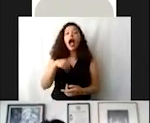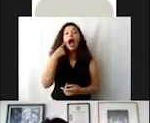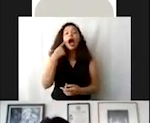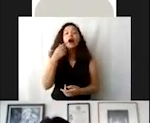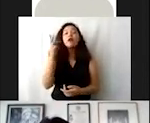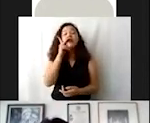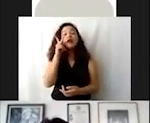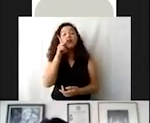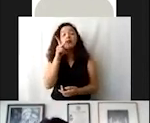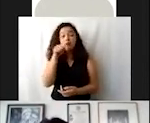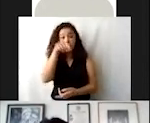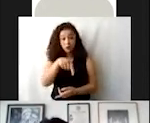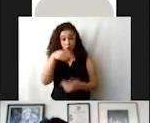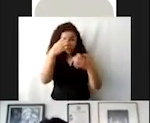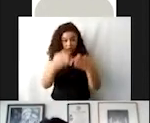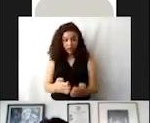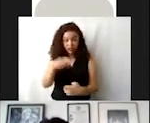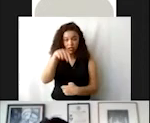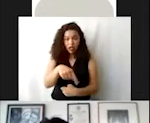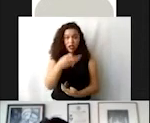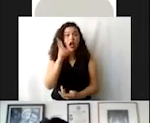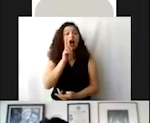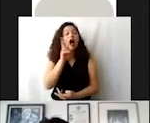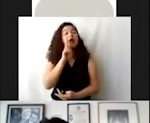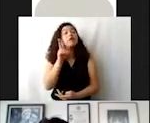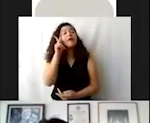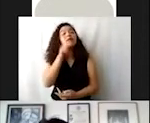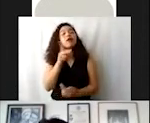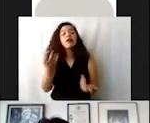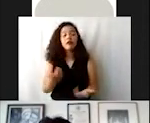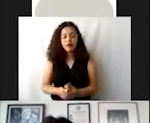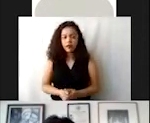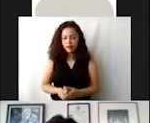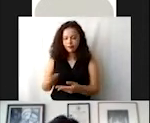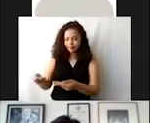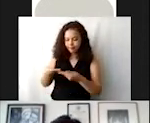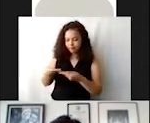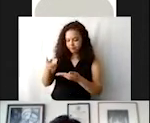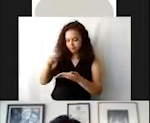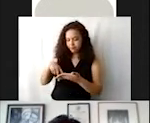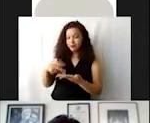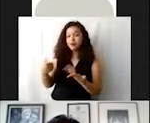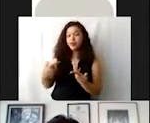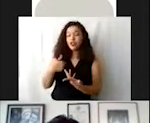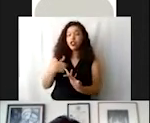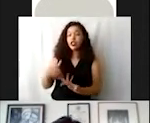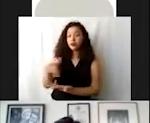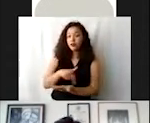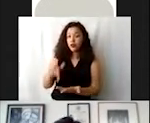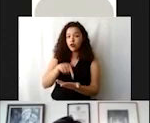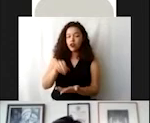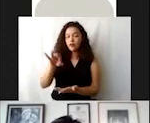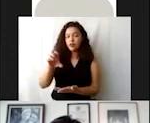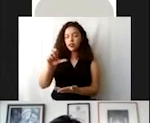estás domiciliado. ¿Sí? Entonces, tengo que tener en mi domicilio fiscal, a